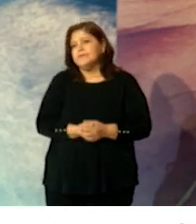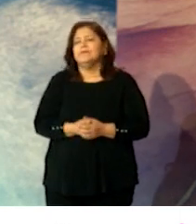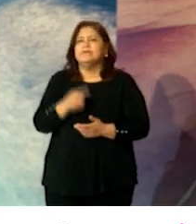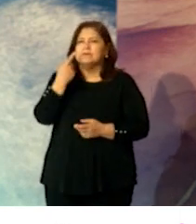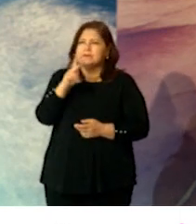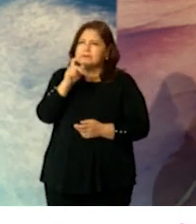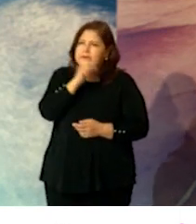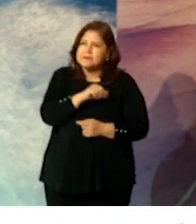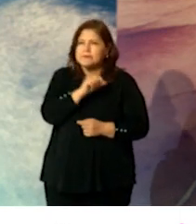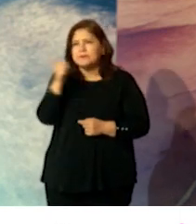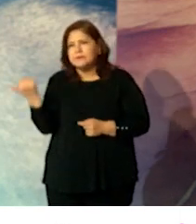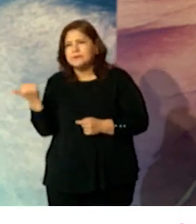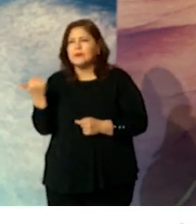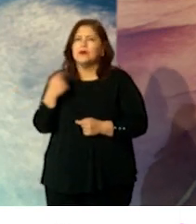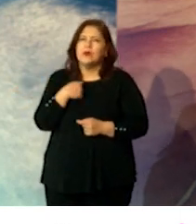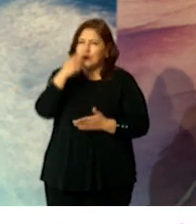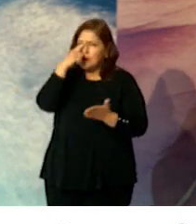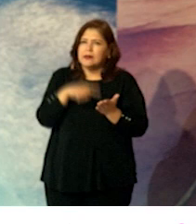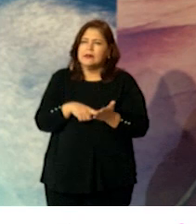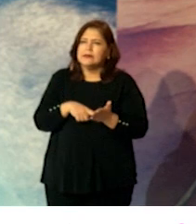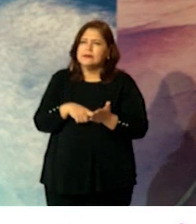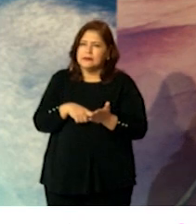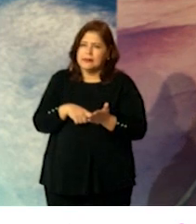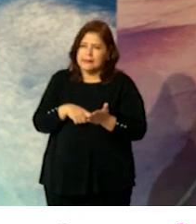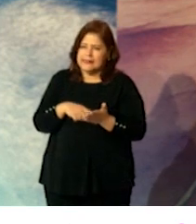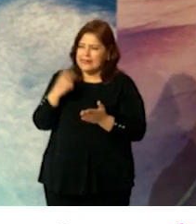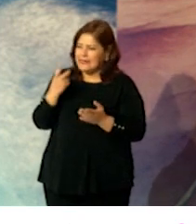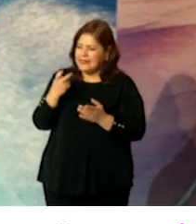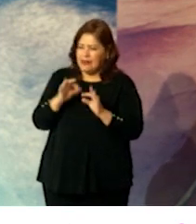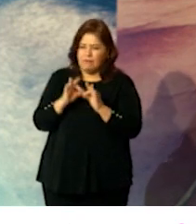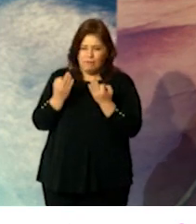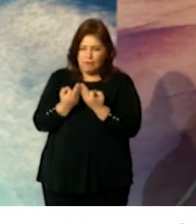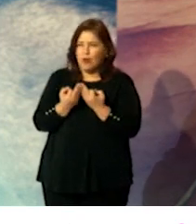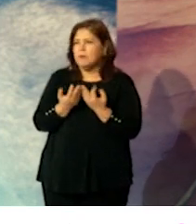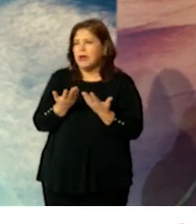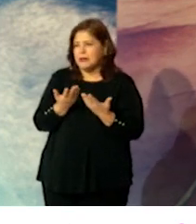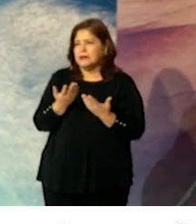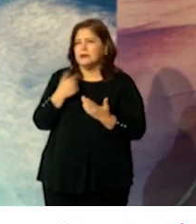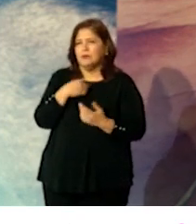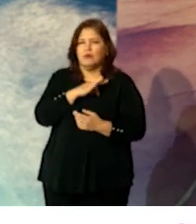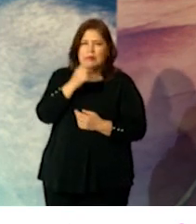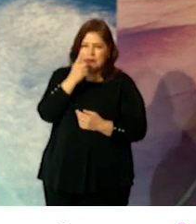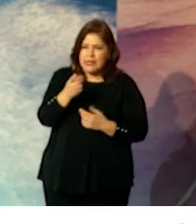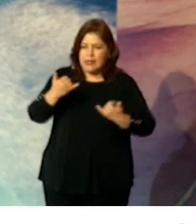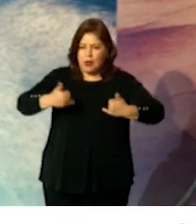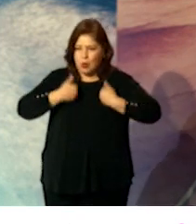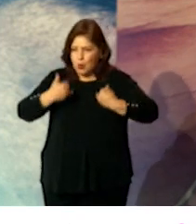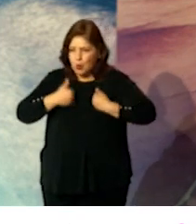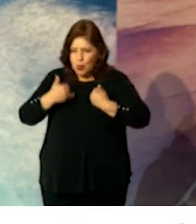creo que estos formatos que estamos llevando a cabo, yo les puedo decir desde las